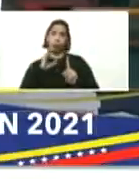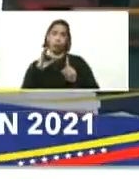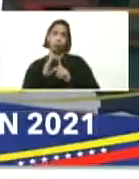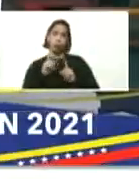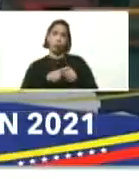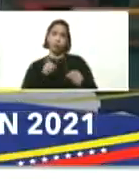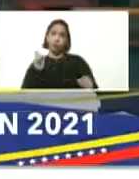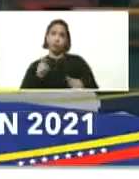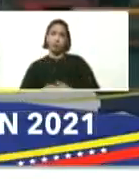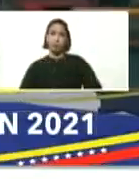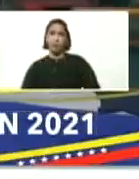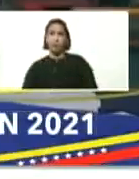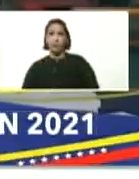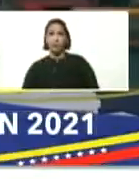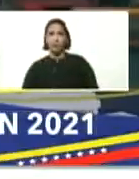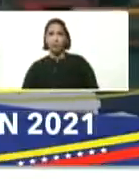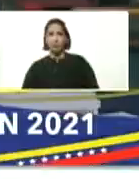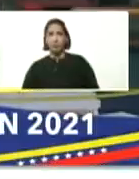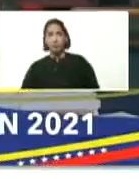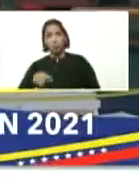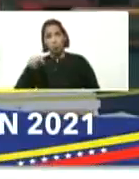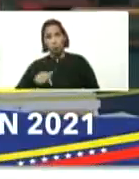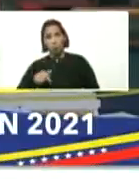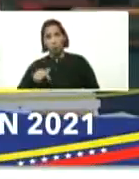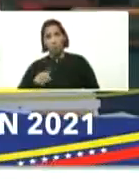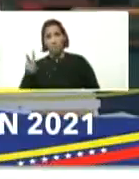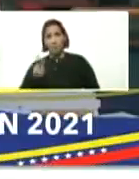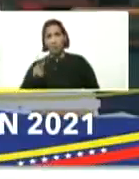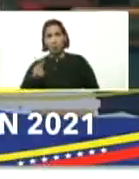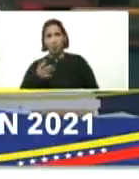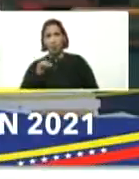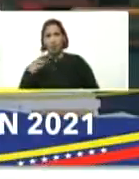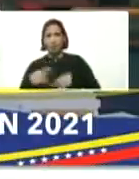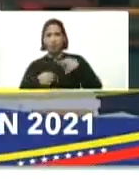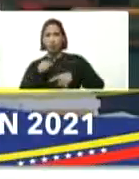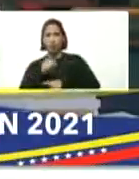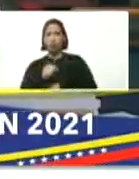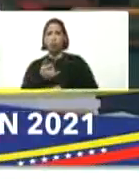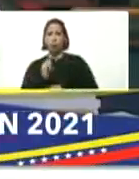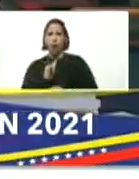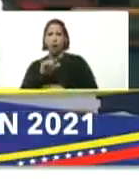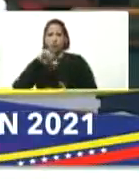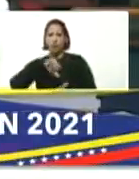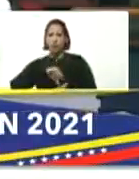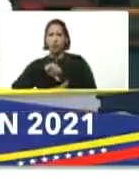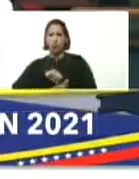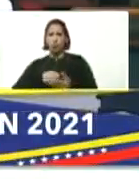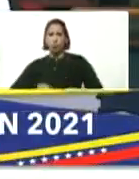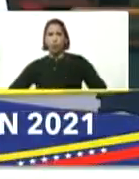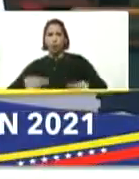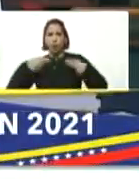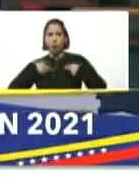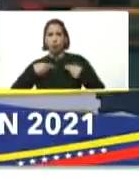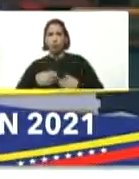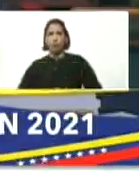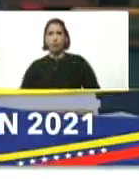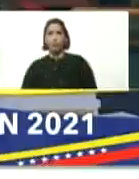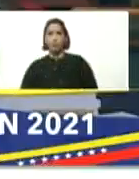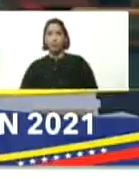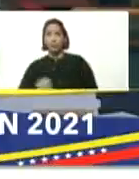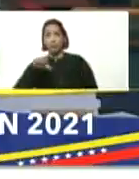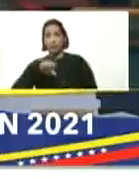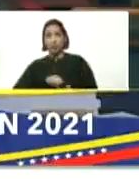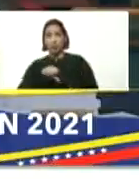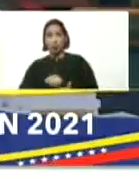excluyente. Hoy en Venezuela hay una revolución que pone en el centro el ser humano en el centro